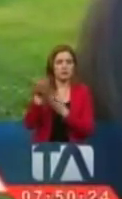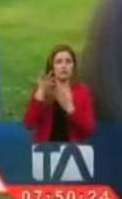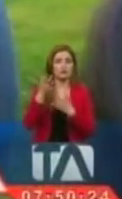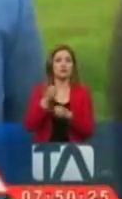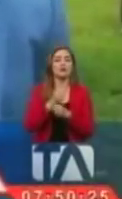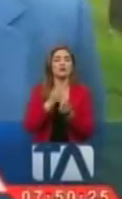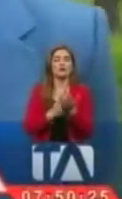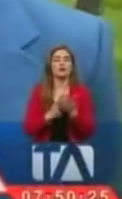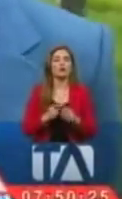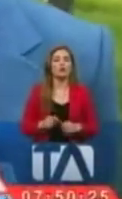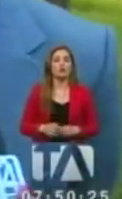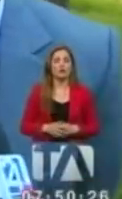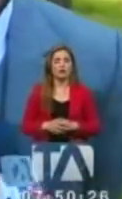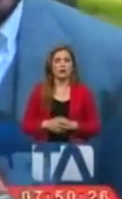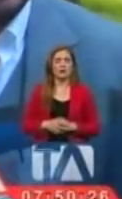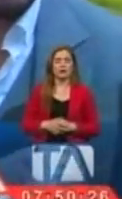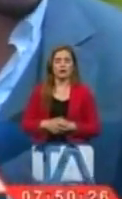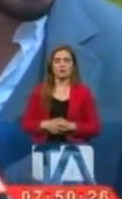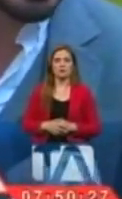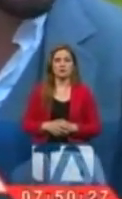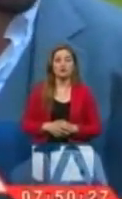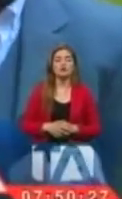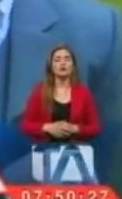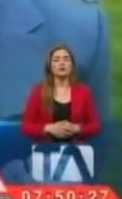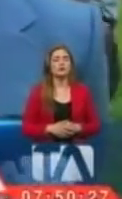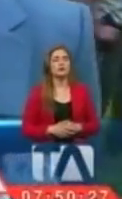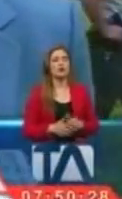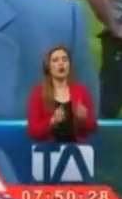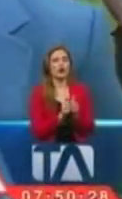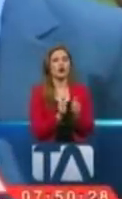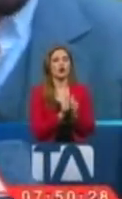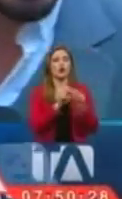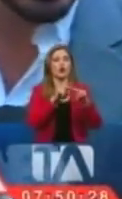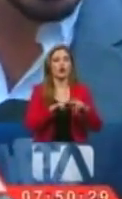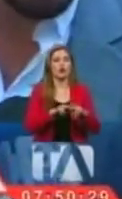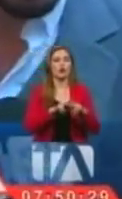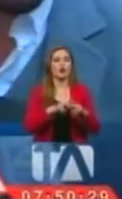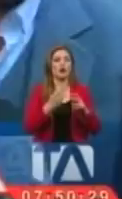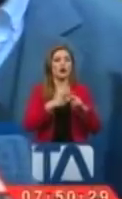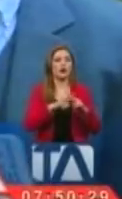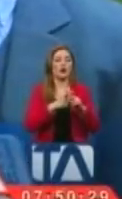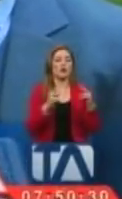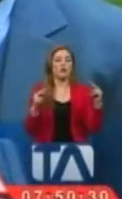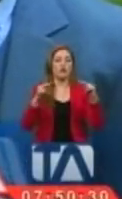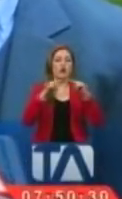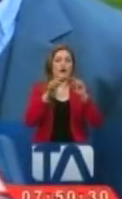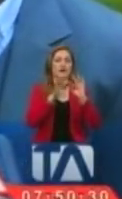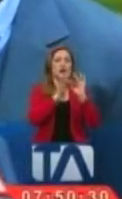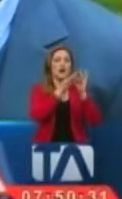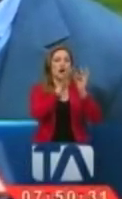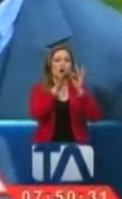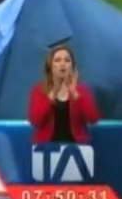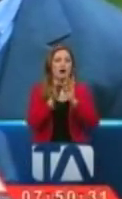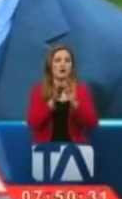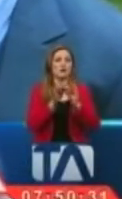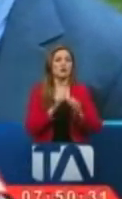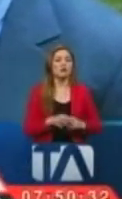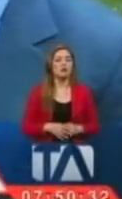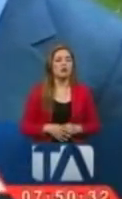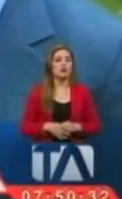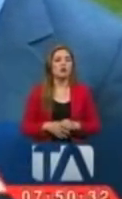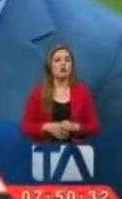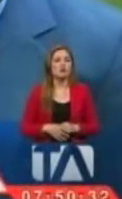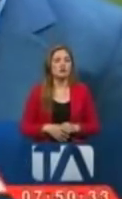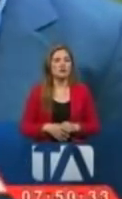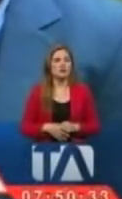es lo que se va a realizar muy buenos días efectivamente estamos en equipo aquí revisando el mantenimiento de lo que es el puente vamos a revisar a césar esto es de